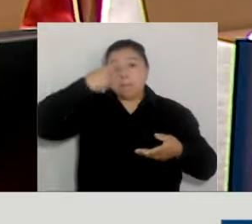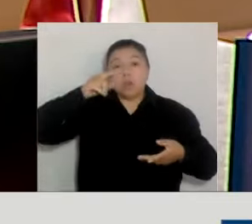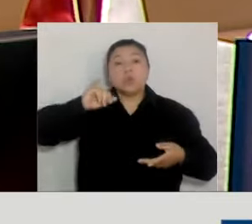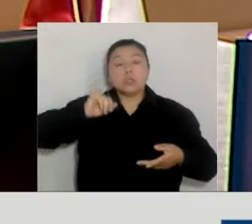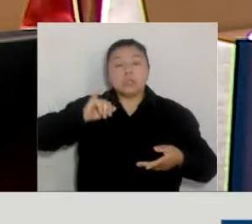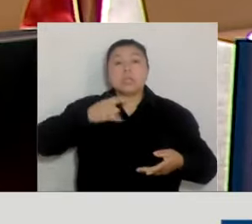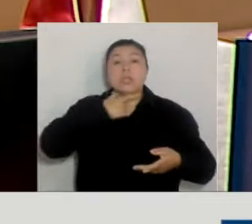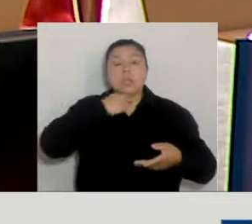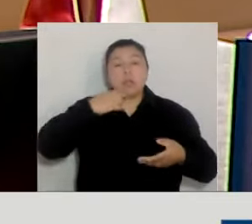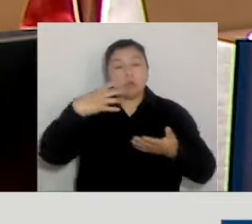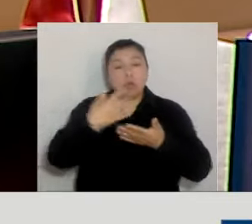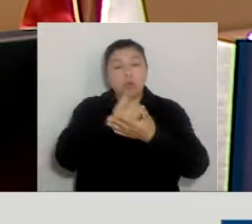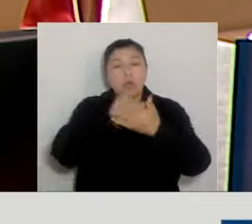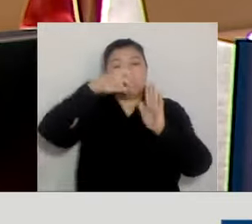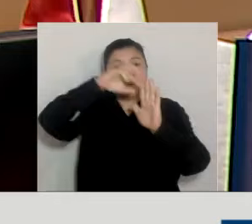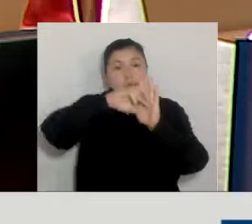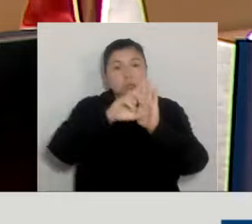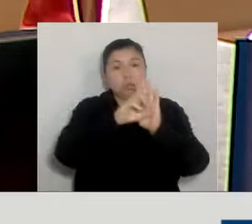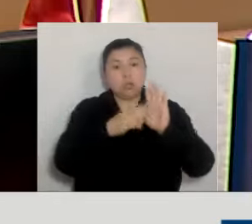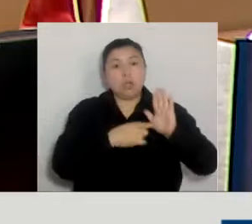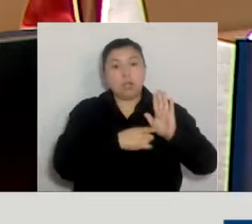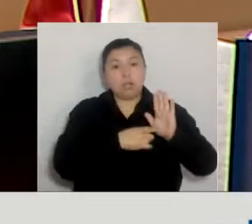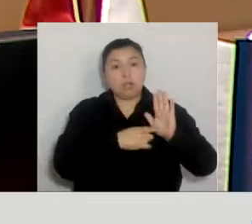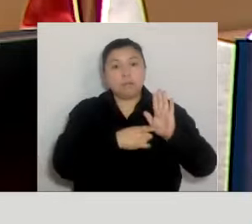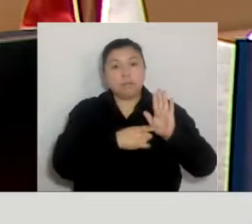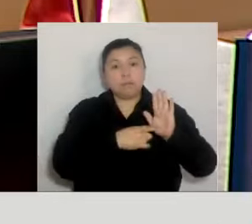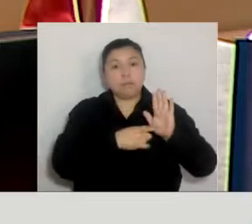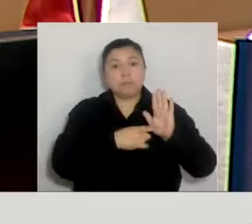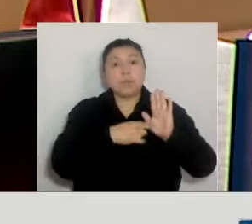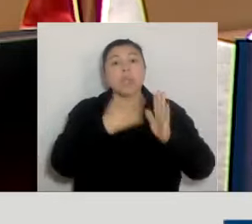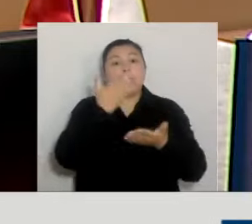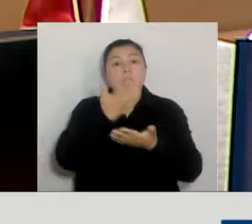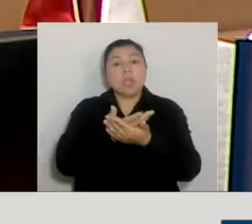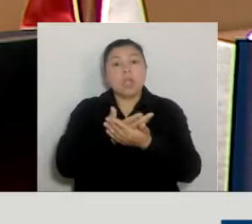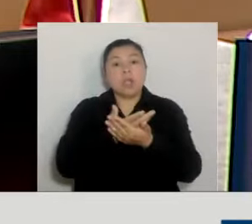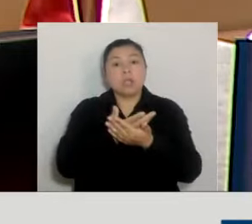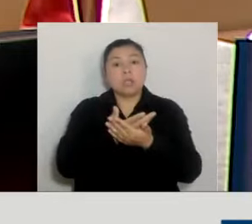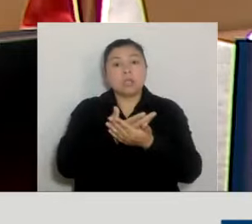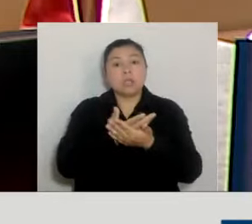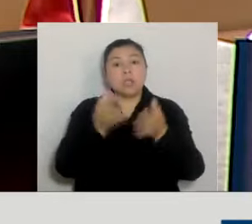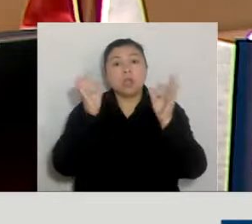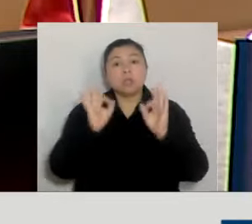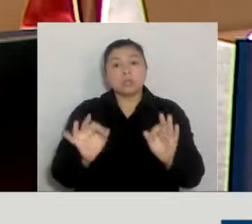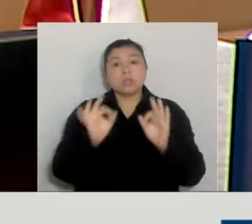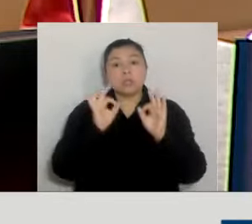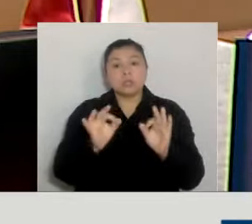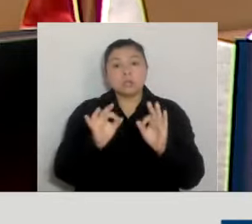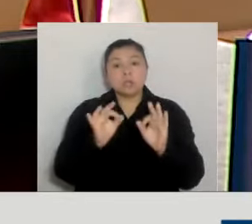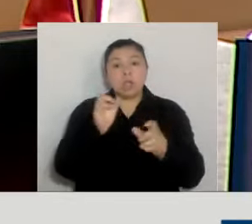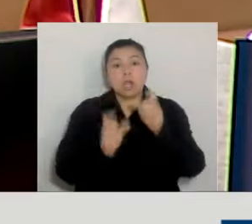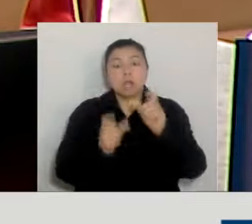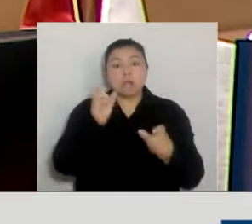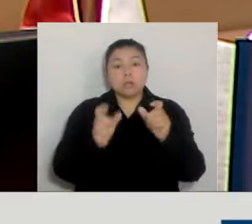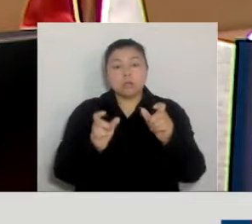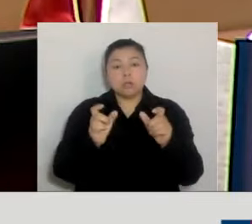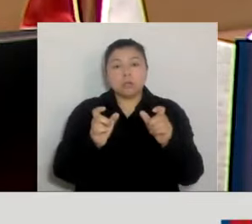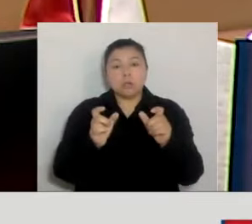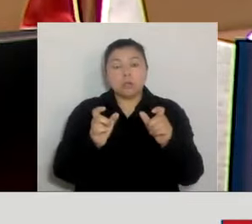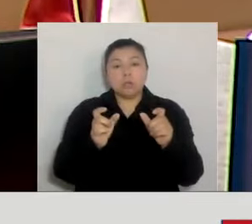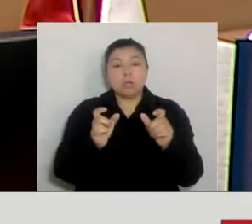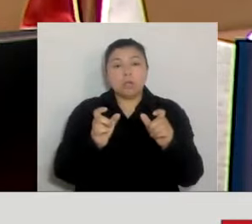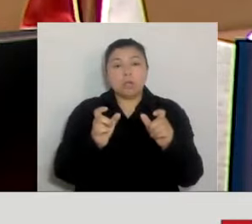a través de este proyecto de ley es que exista absoluta certeza para las personas respecto a lo que